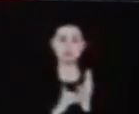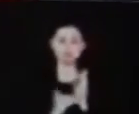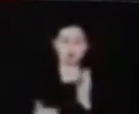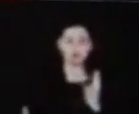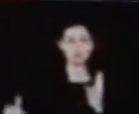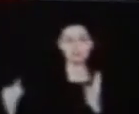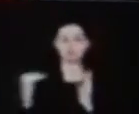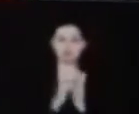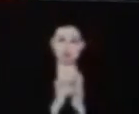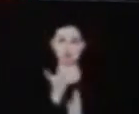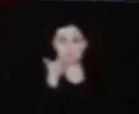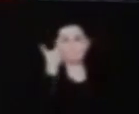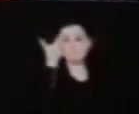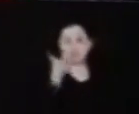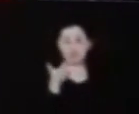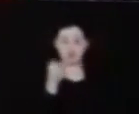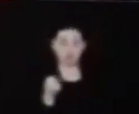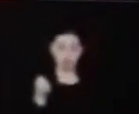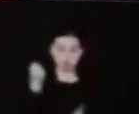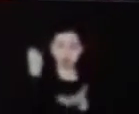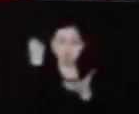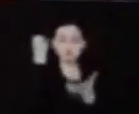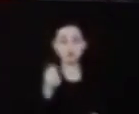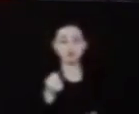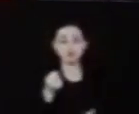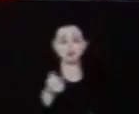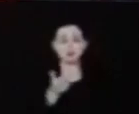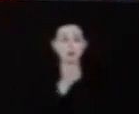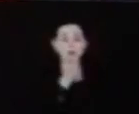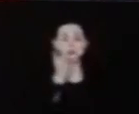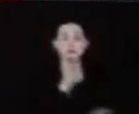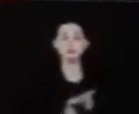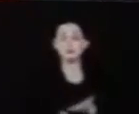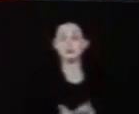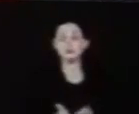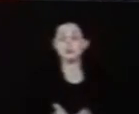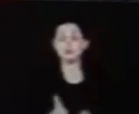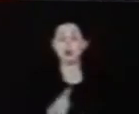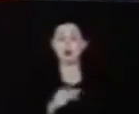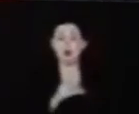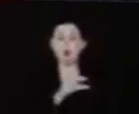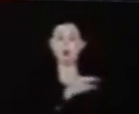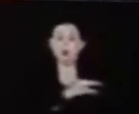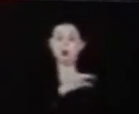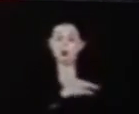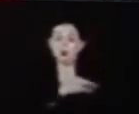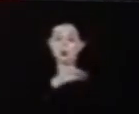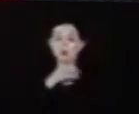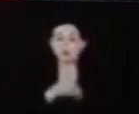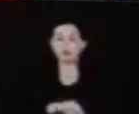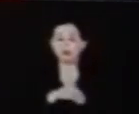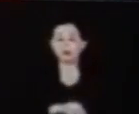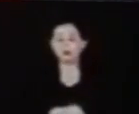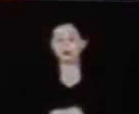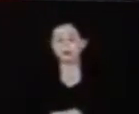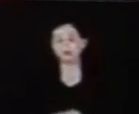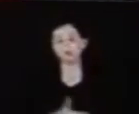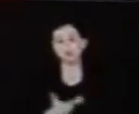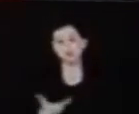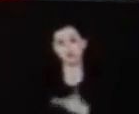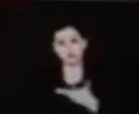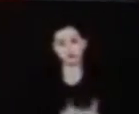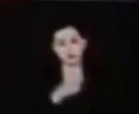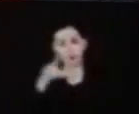5.000 millones de pesos, nada más para el pago de la atención de servicios médicos a los